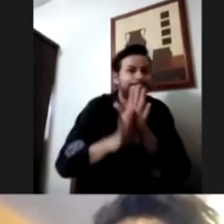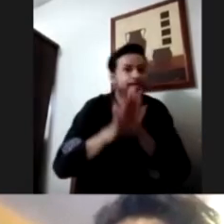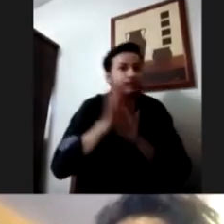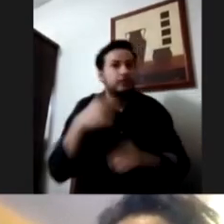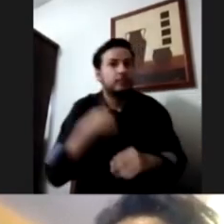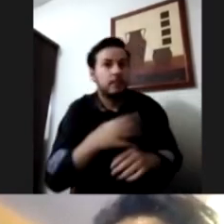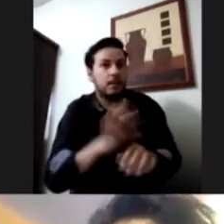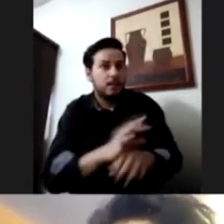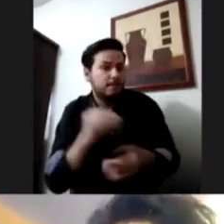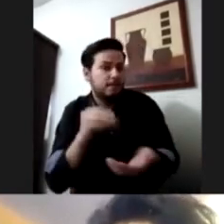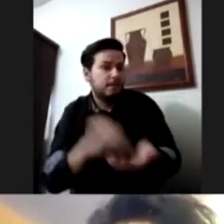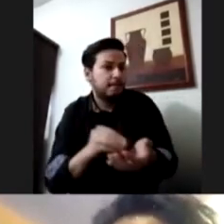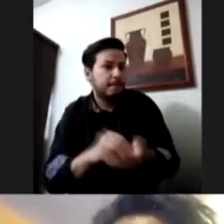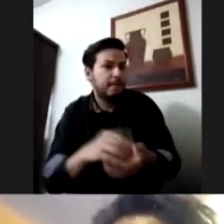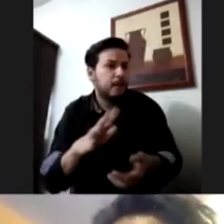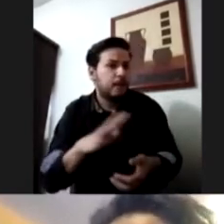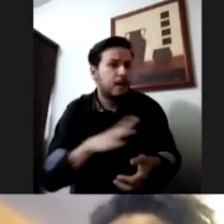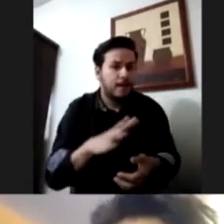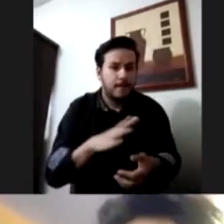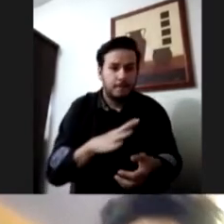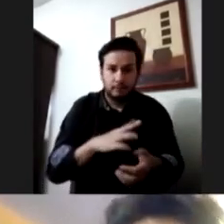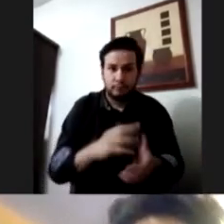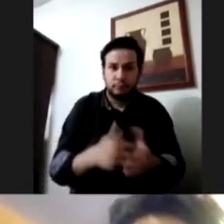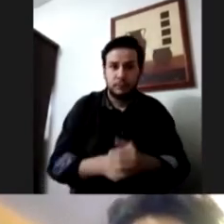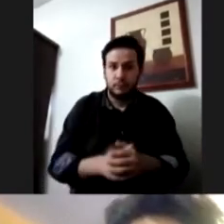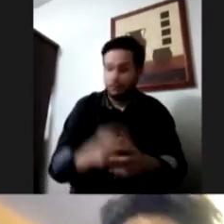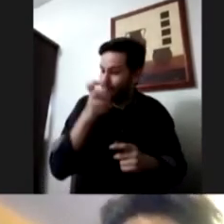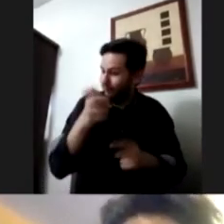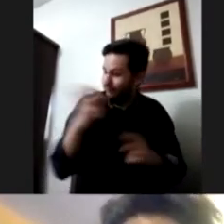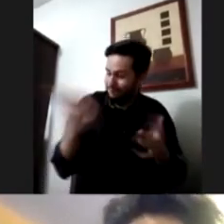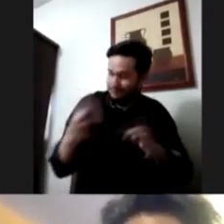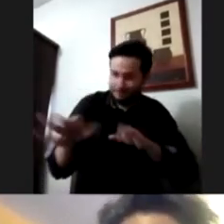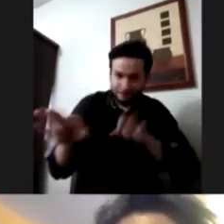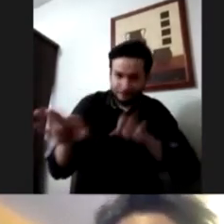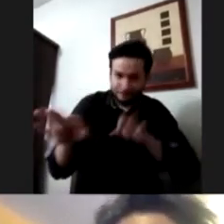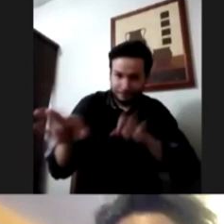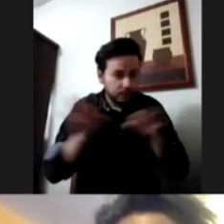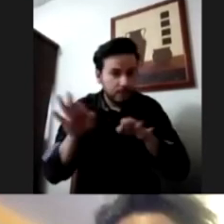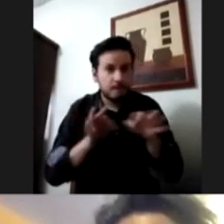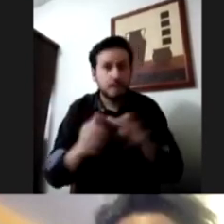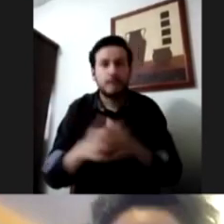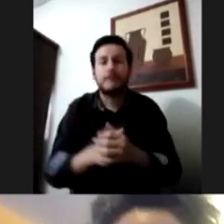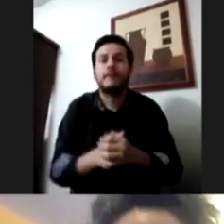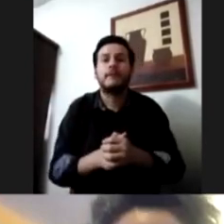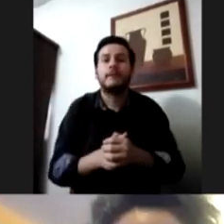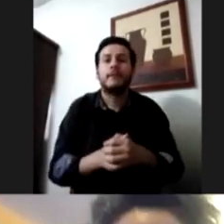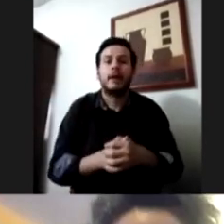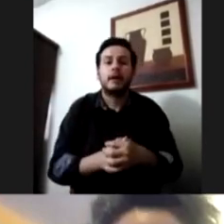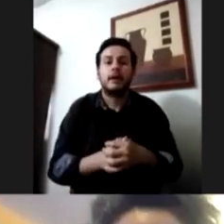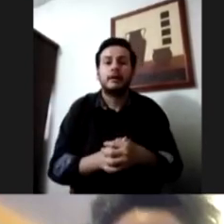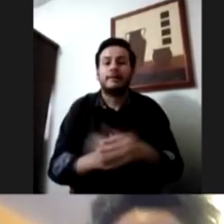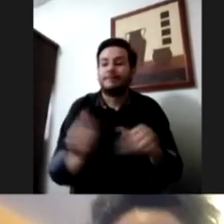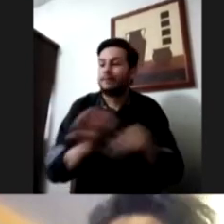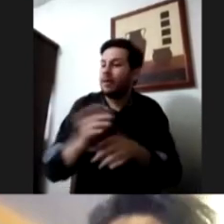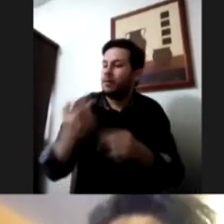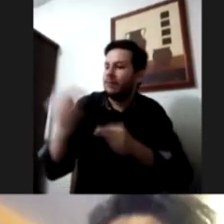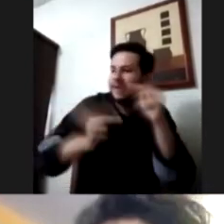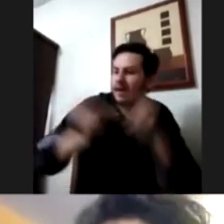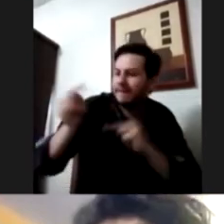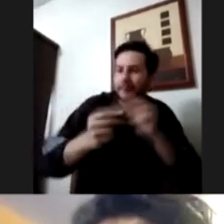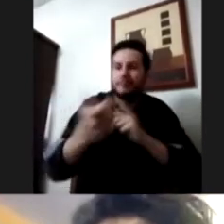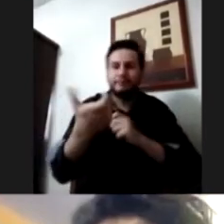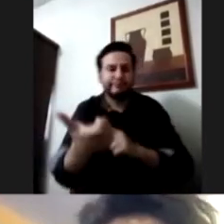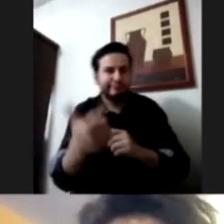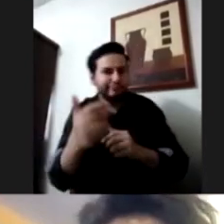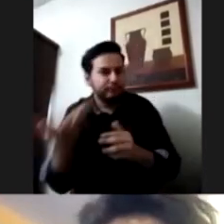en día, y es justo también en estas condiciones y frente a estos determinantes socioeconómicos, pues que estas